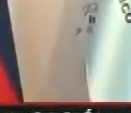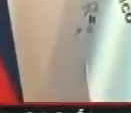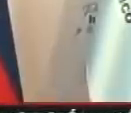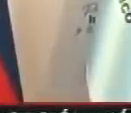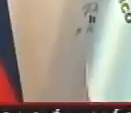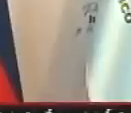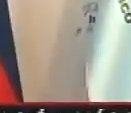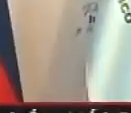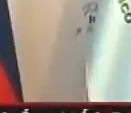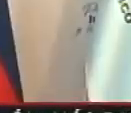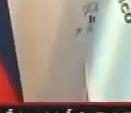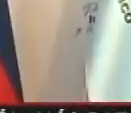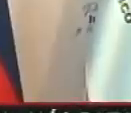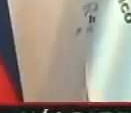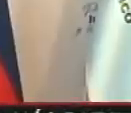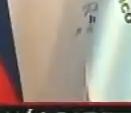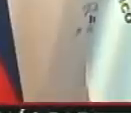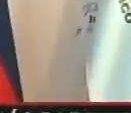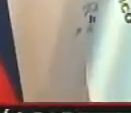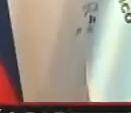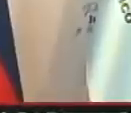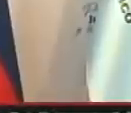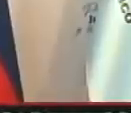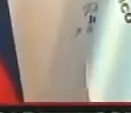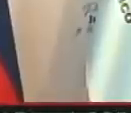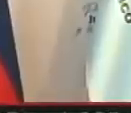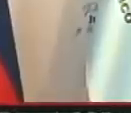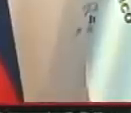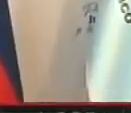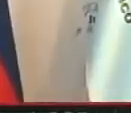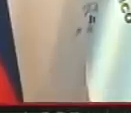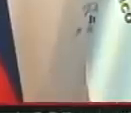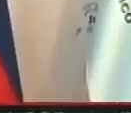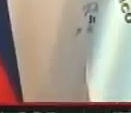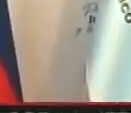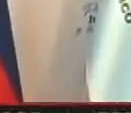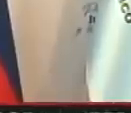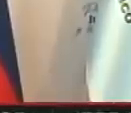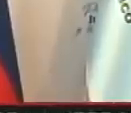El día de hoy, en la sede del Ministerio Público,